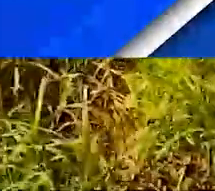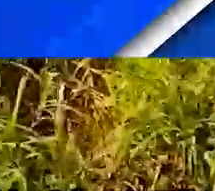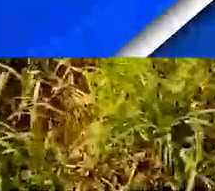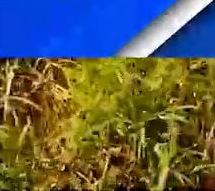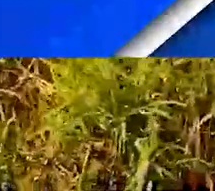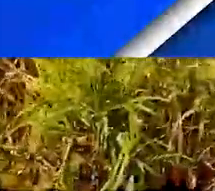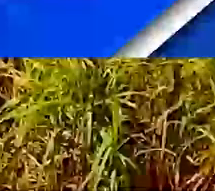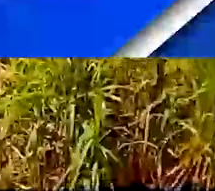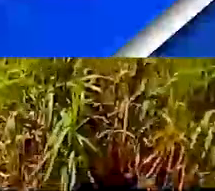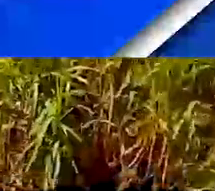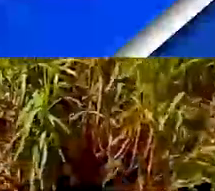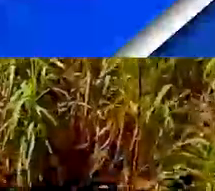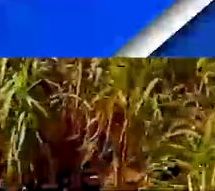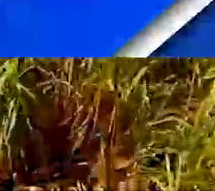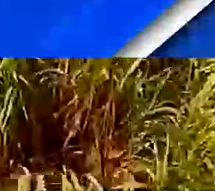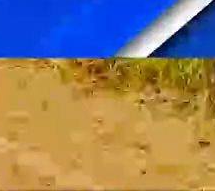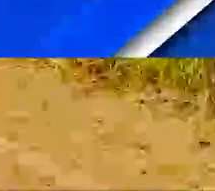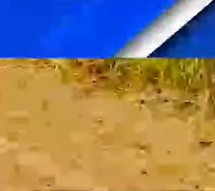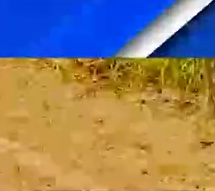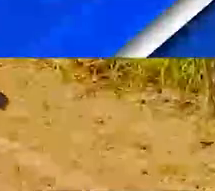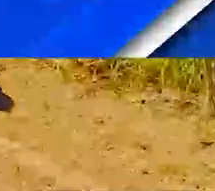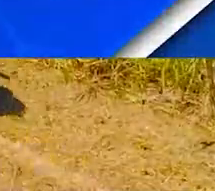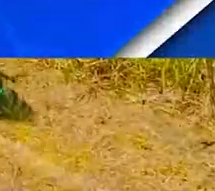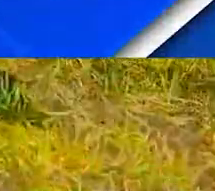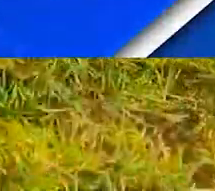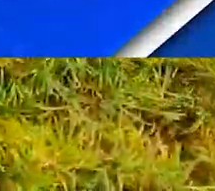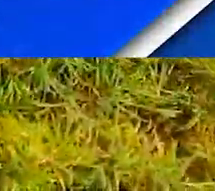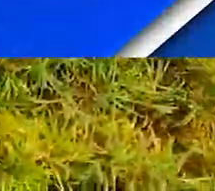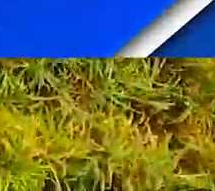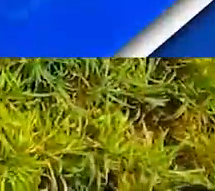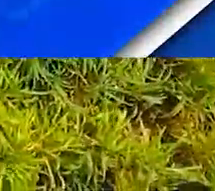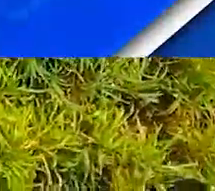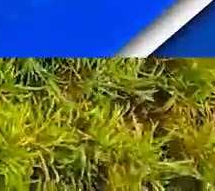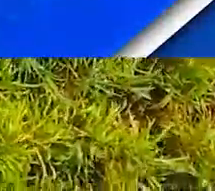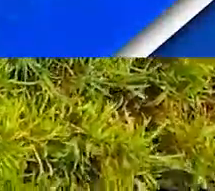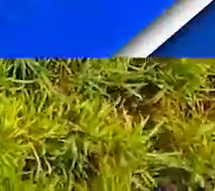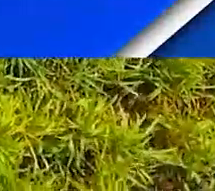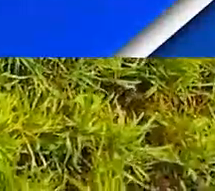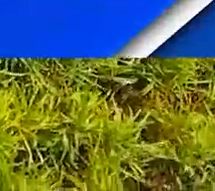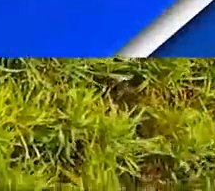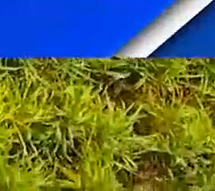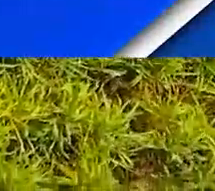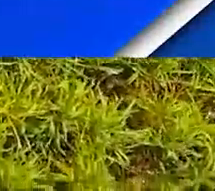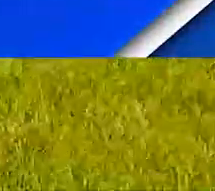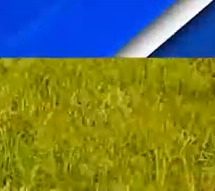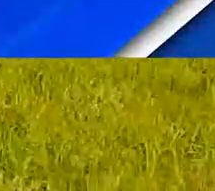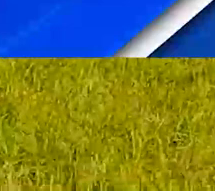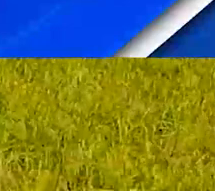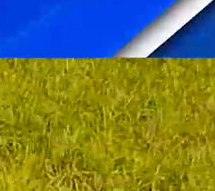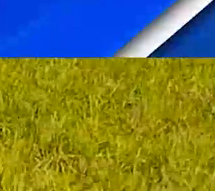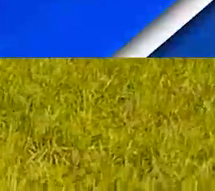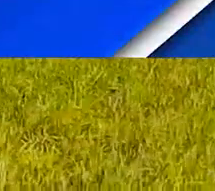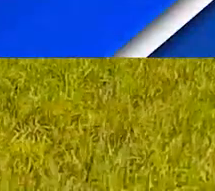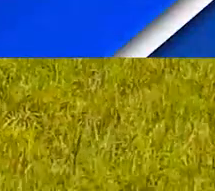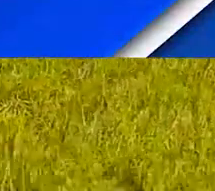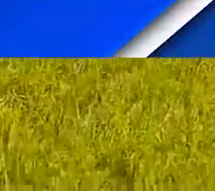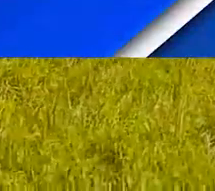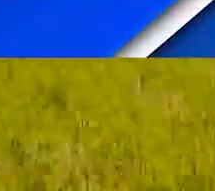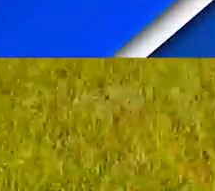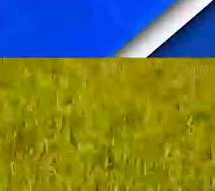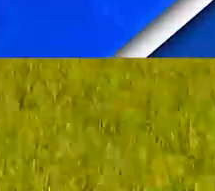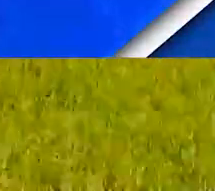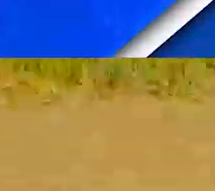2021-2022 fue de 17 millones de quintales, siendo la mayor cosecha de azúcar en todos los tiempos. Más